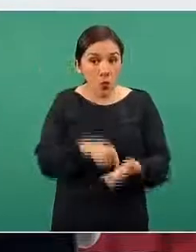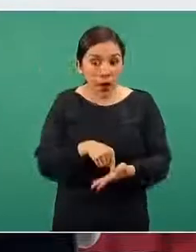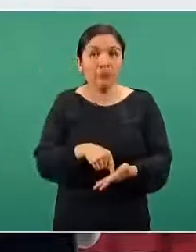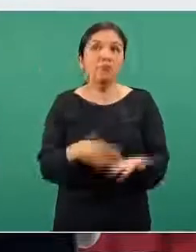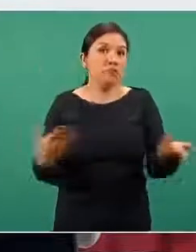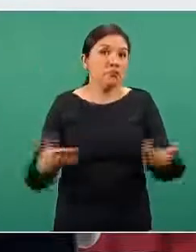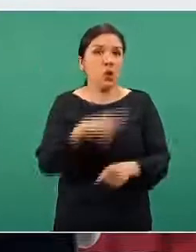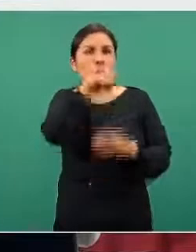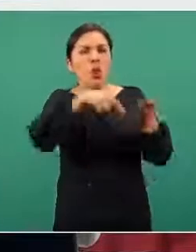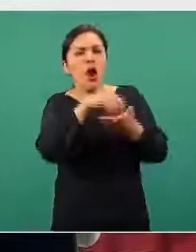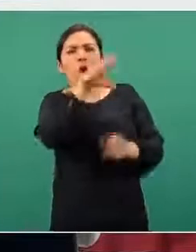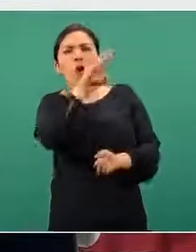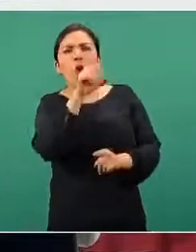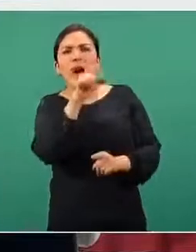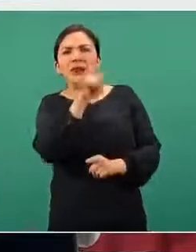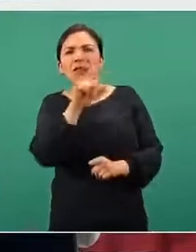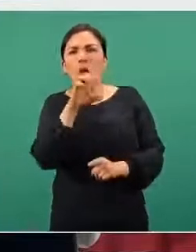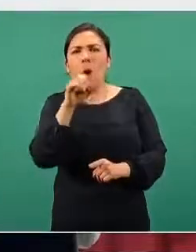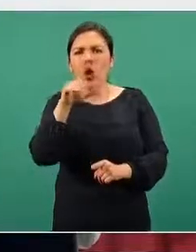desde Coatzacoalcos